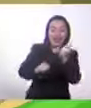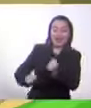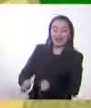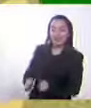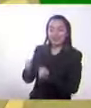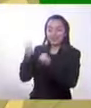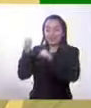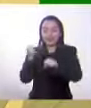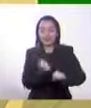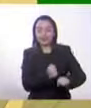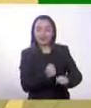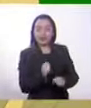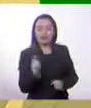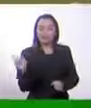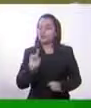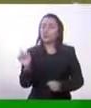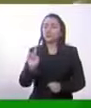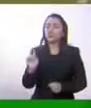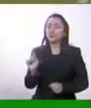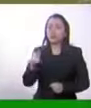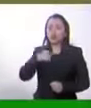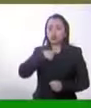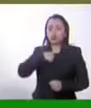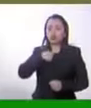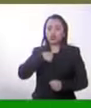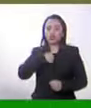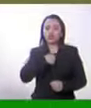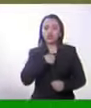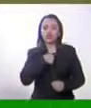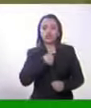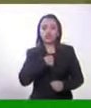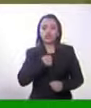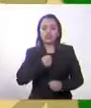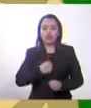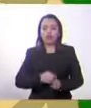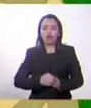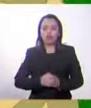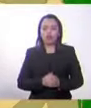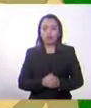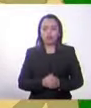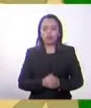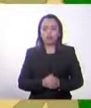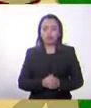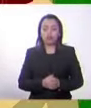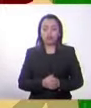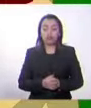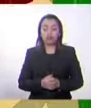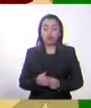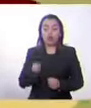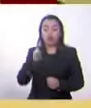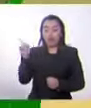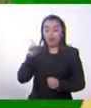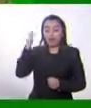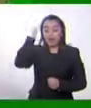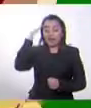No. Aurora y yo remamos. ¿Por qué, Candy? Porque somos los más grandes.